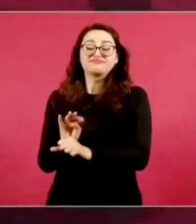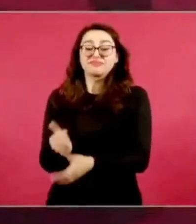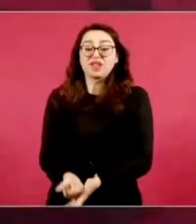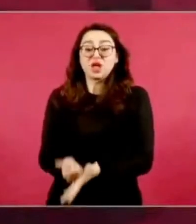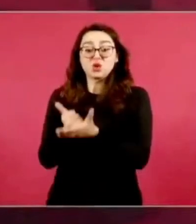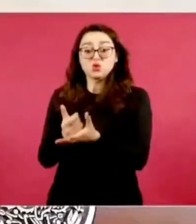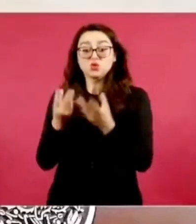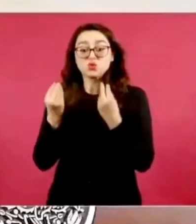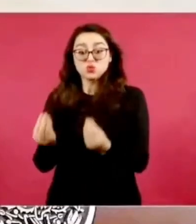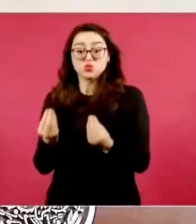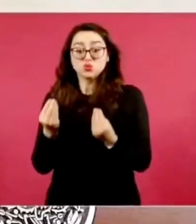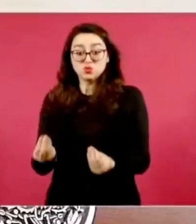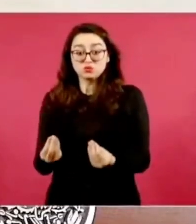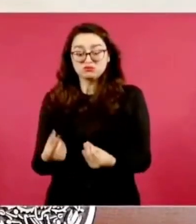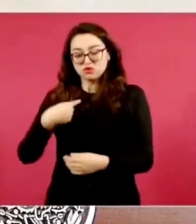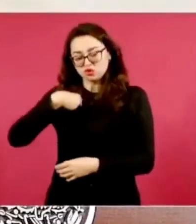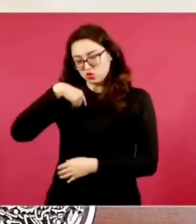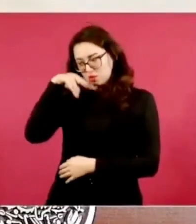Yo atribuyo